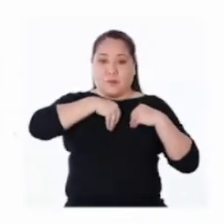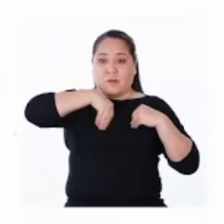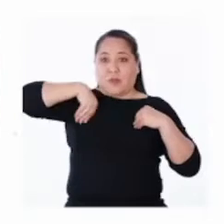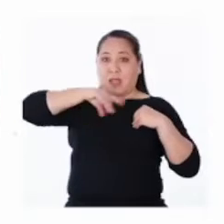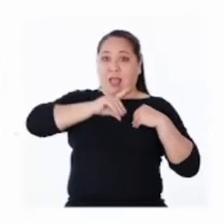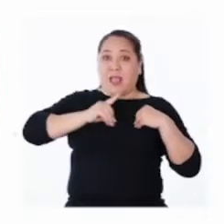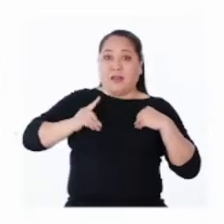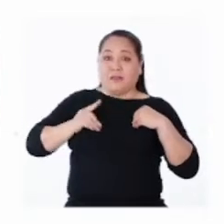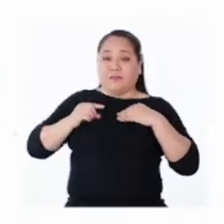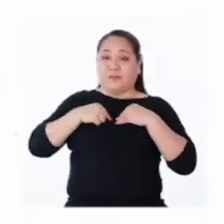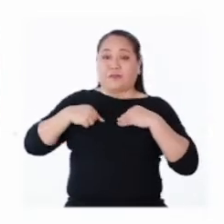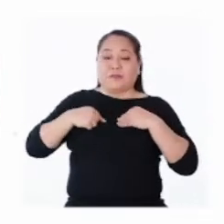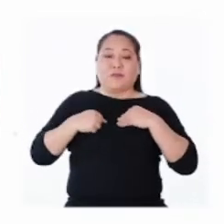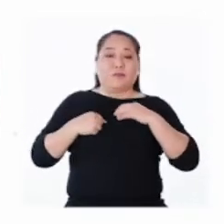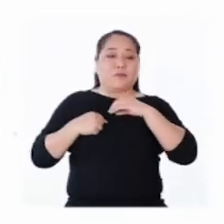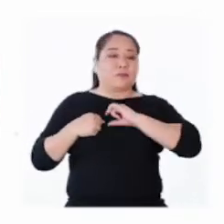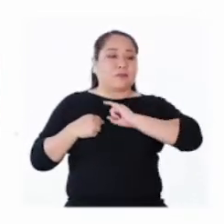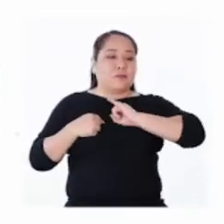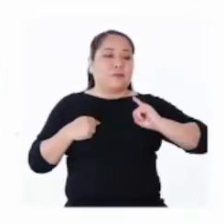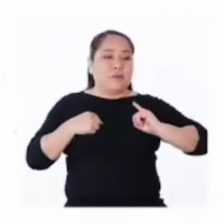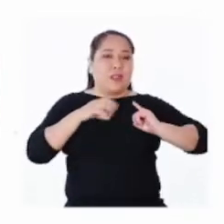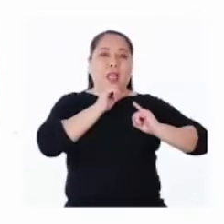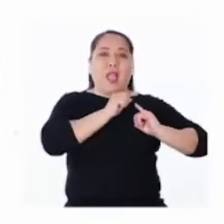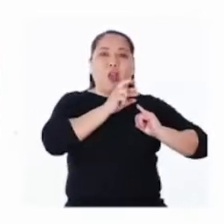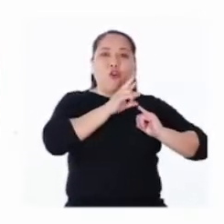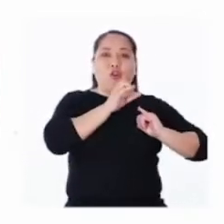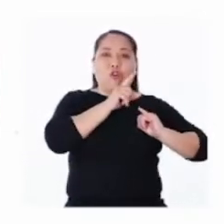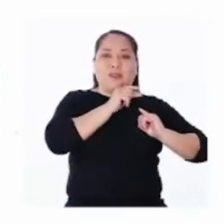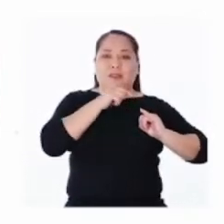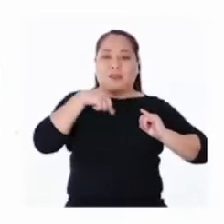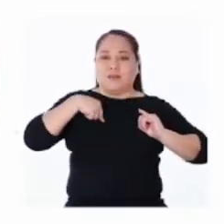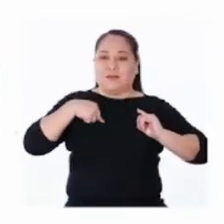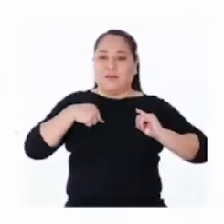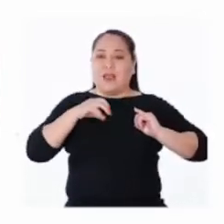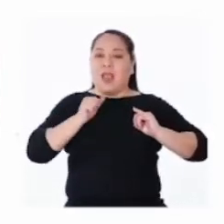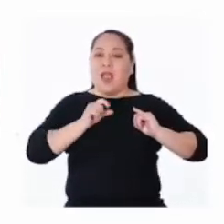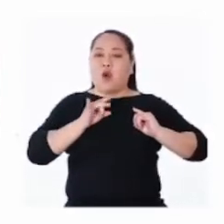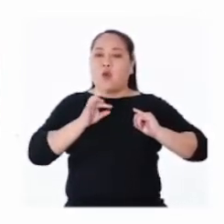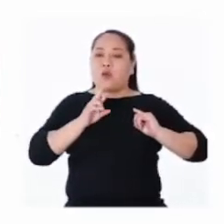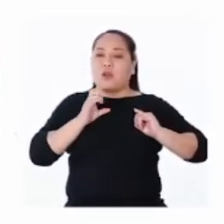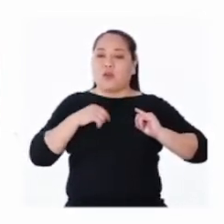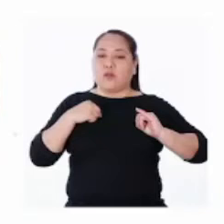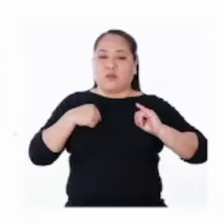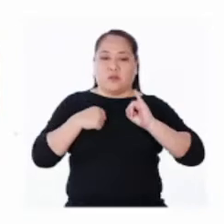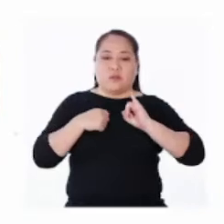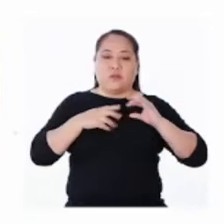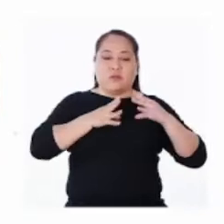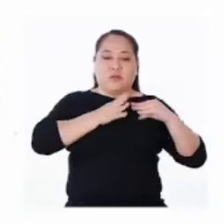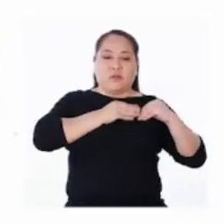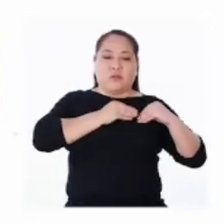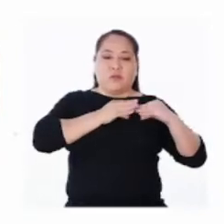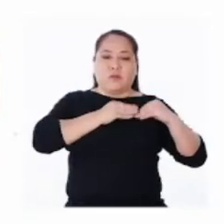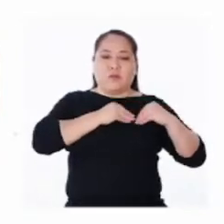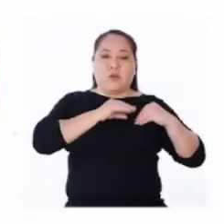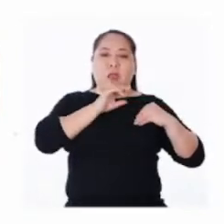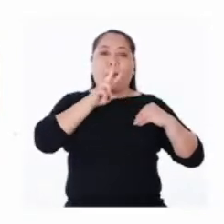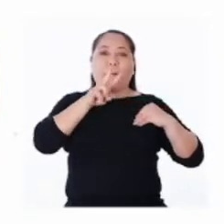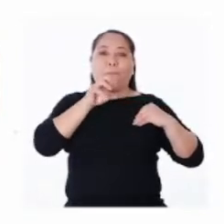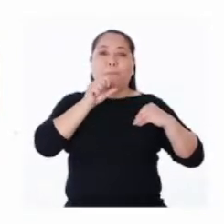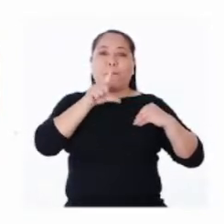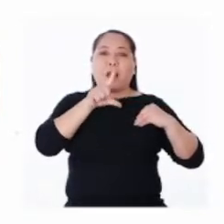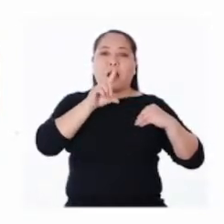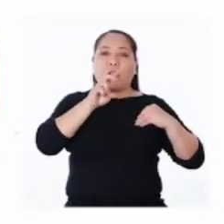pulmonar al lado derecho y de la aorta al lado izquierdo. Se trata de unas estructuras en forma de bolsillo